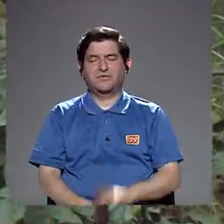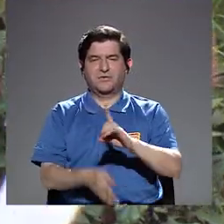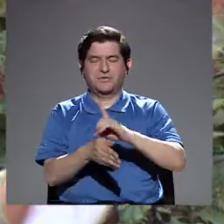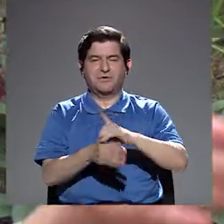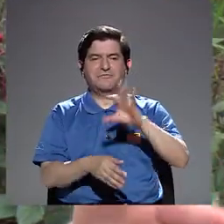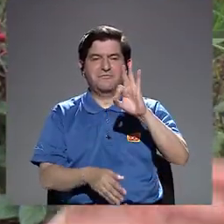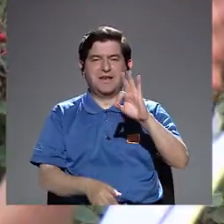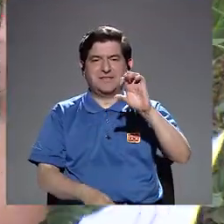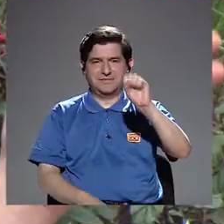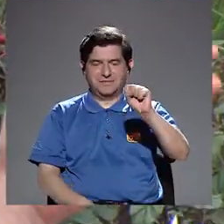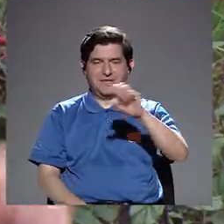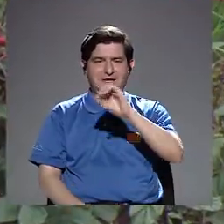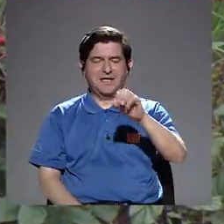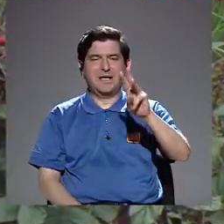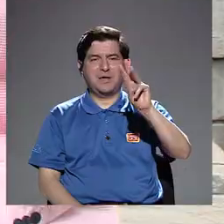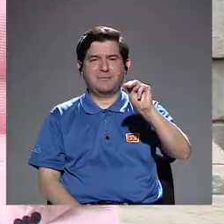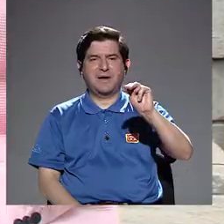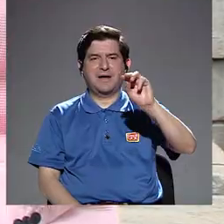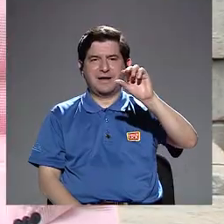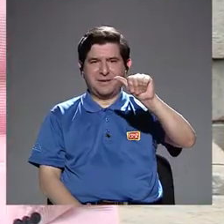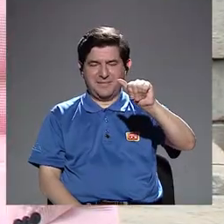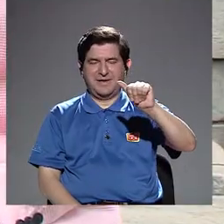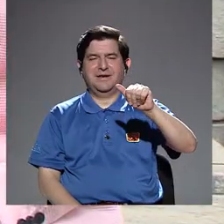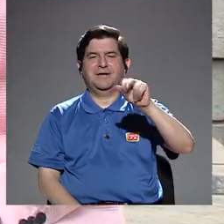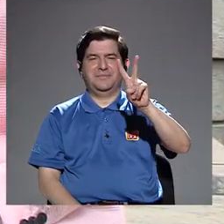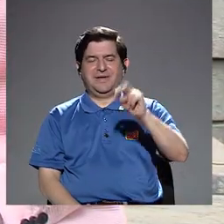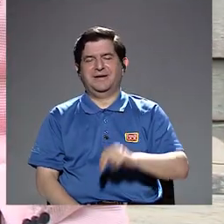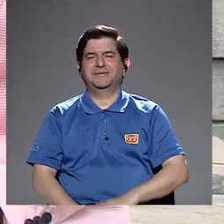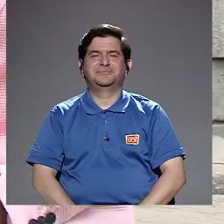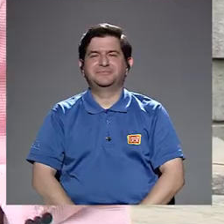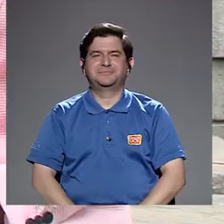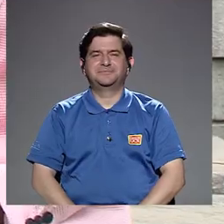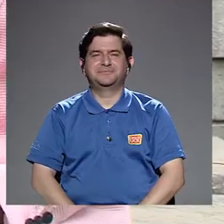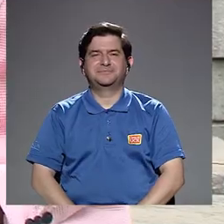con las doctoras Felicia Solano y María Amelia Vega.